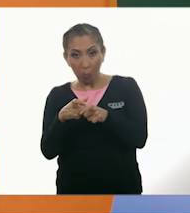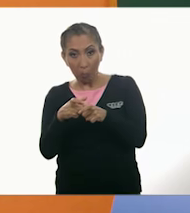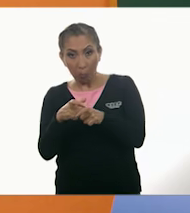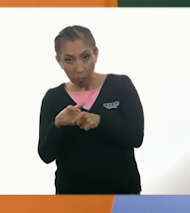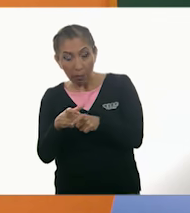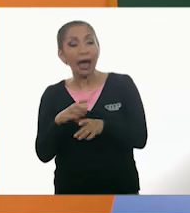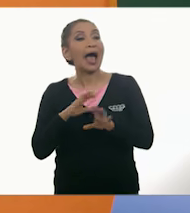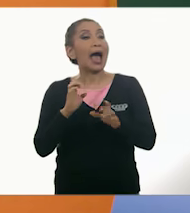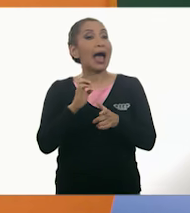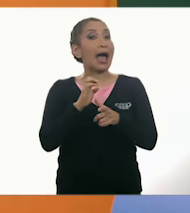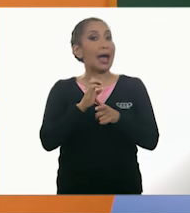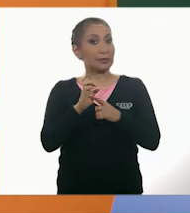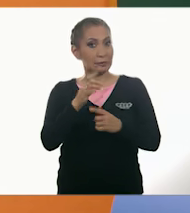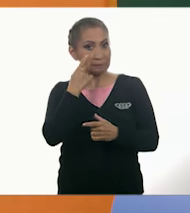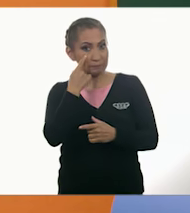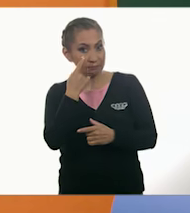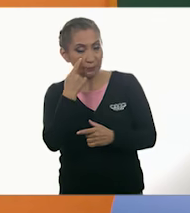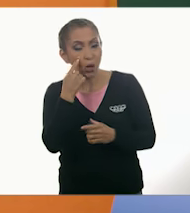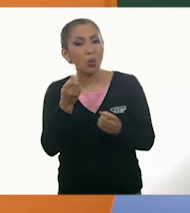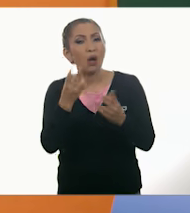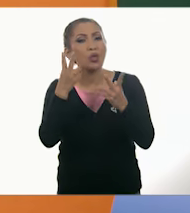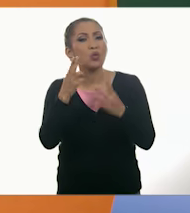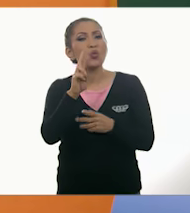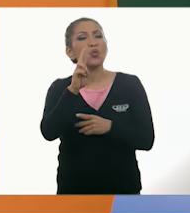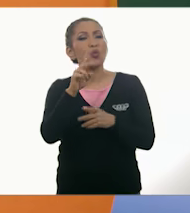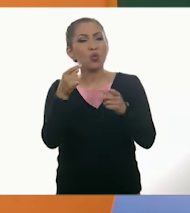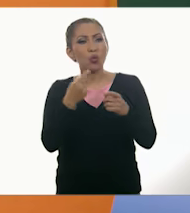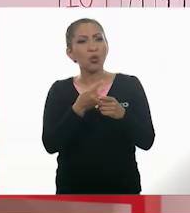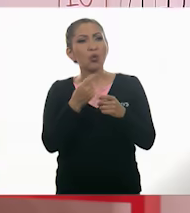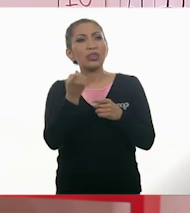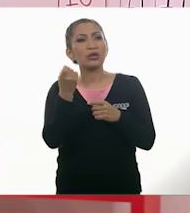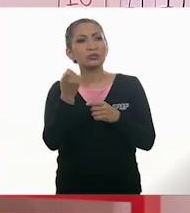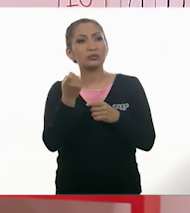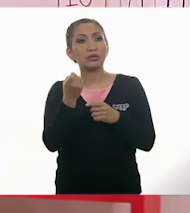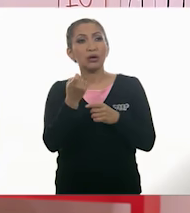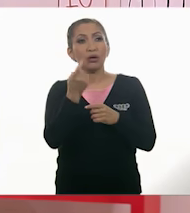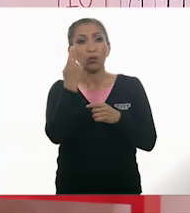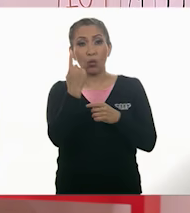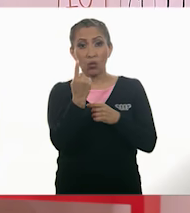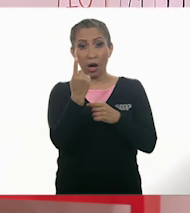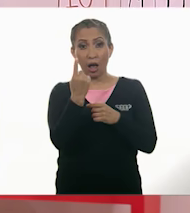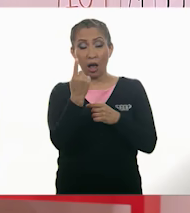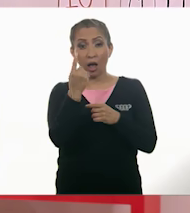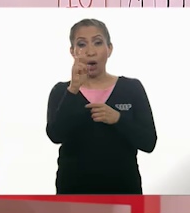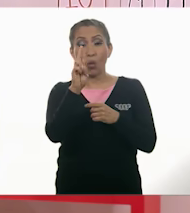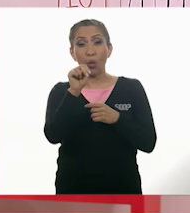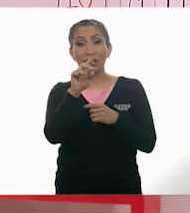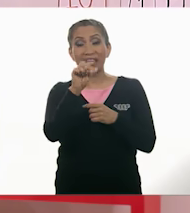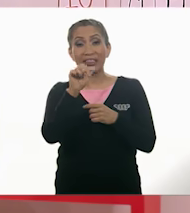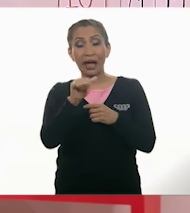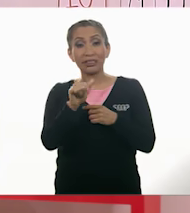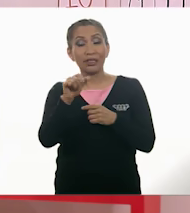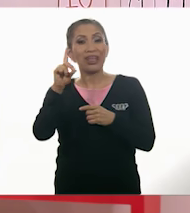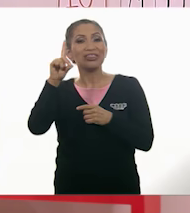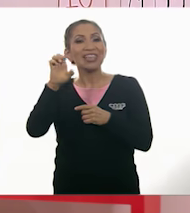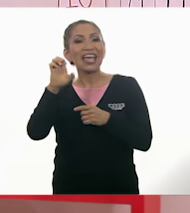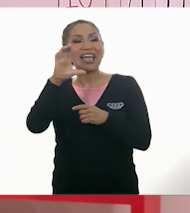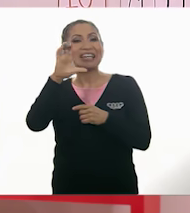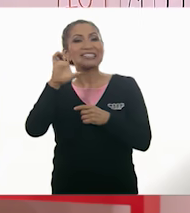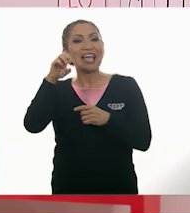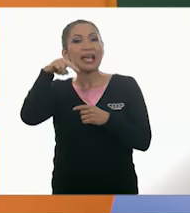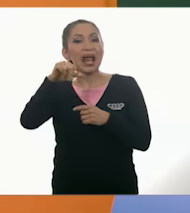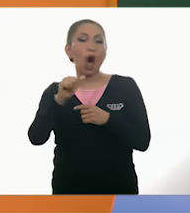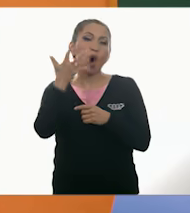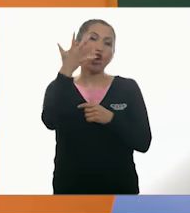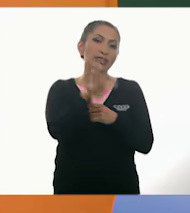es. Entonces, ¿cuántas unidades son? Es una unidad de decena, ¿cierto? Ok. O